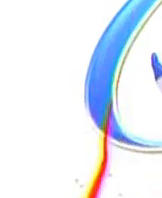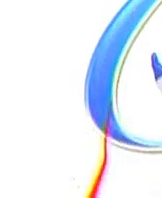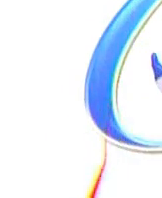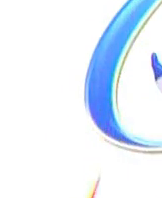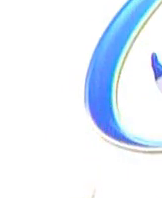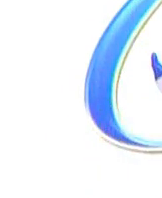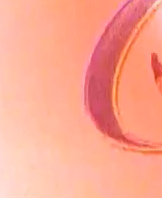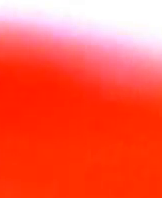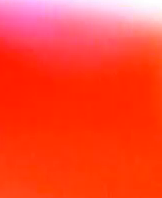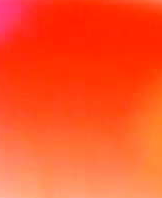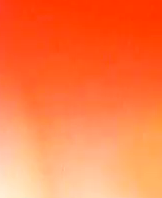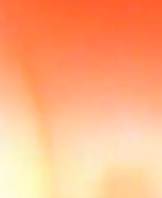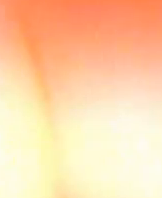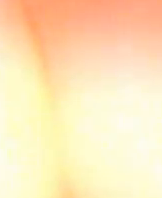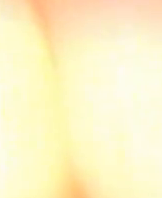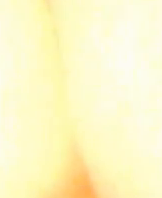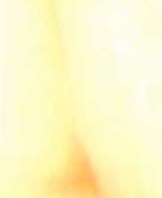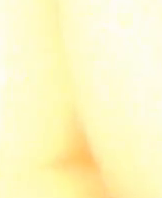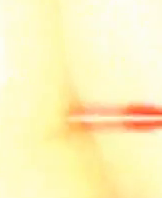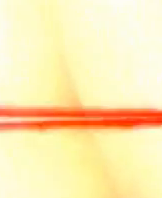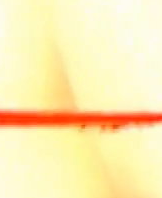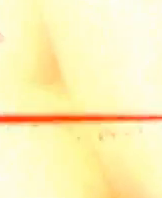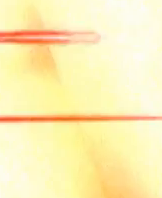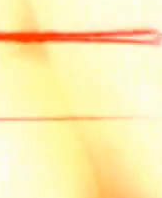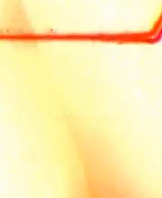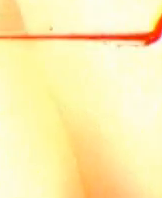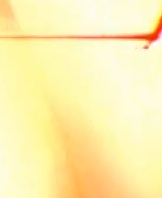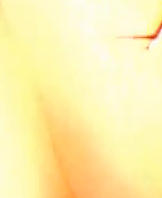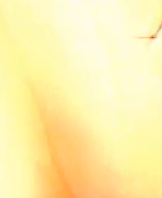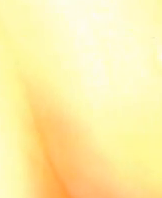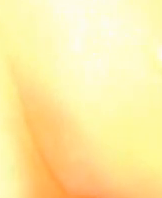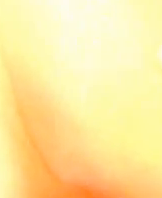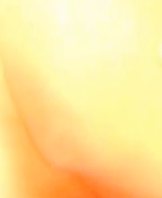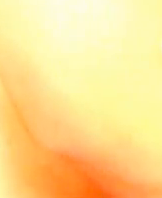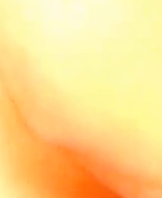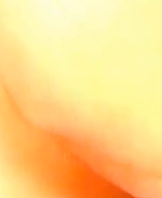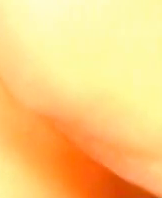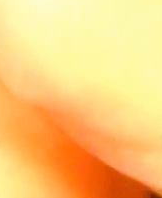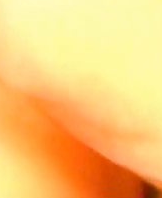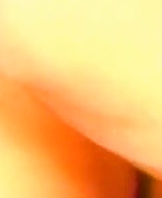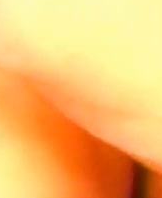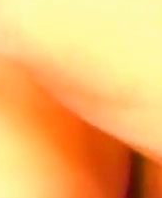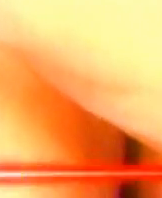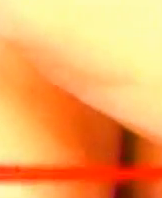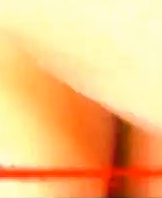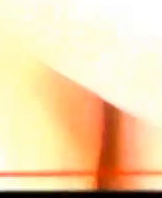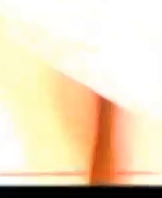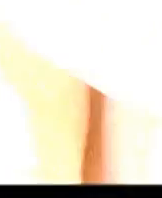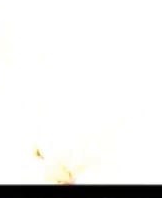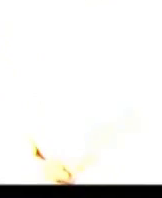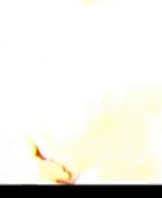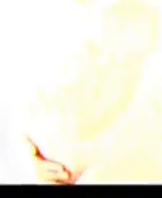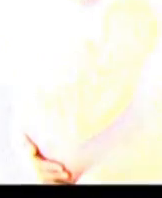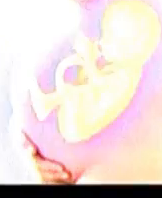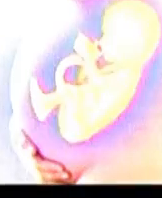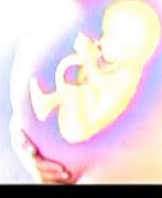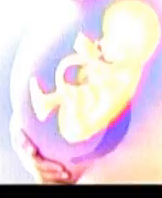mundo. Conexión Vital para mejorar nuestras condiciones de vida.